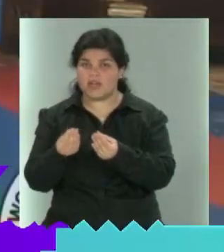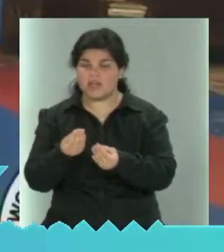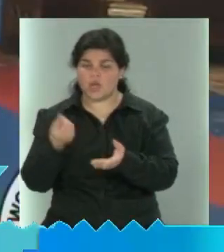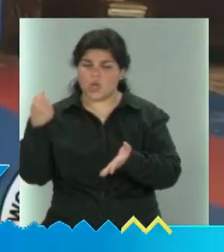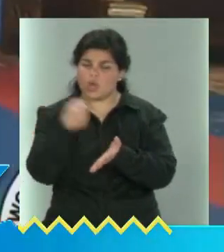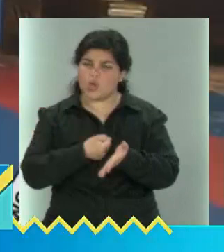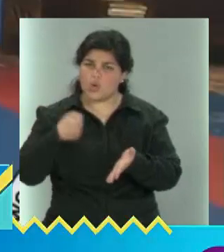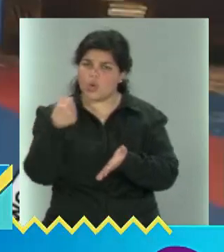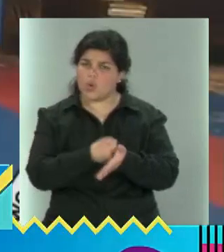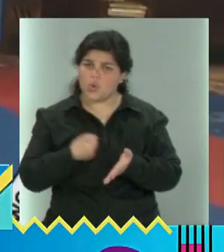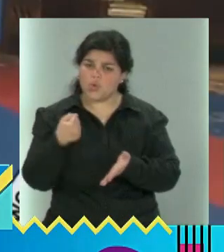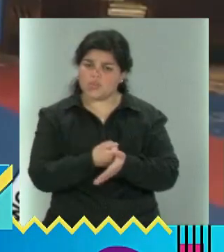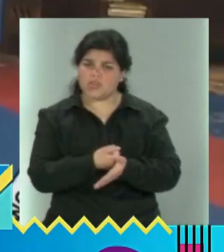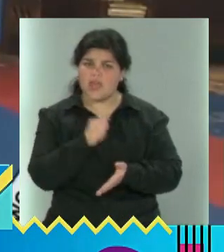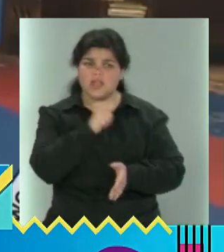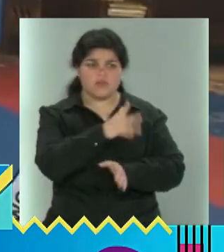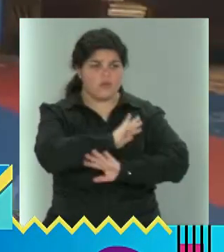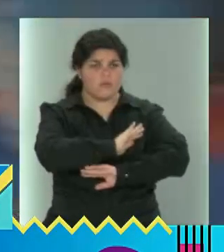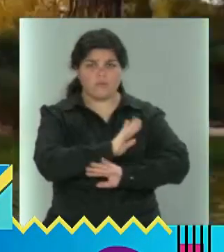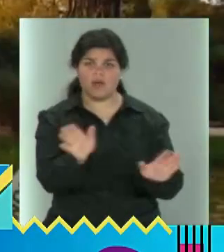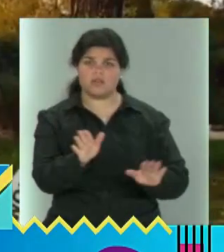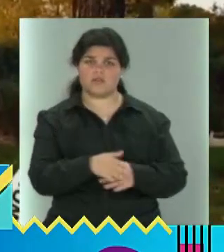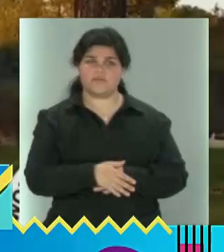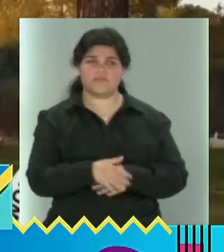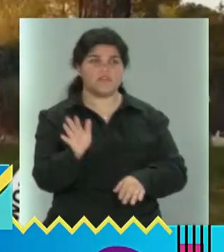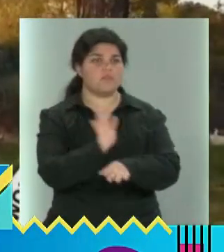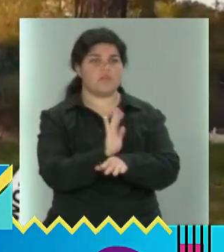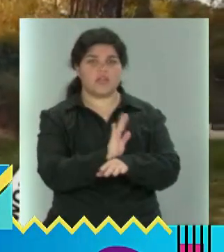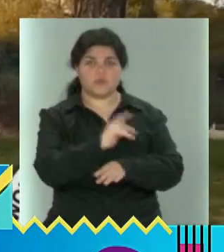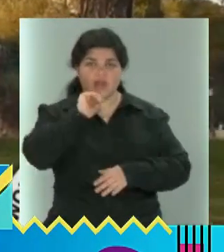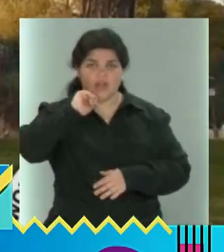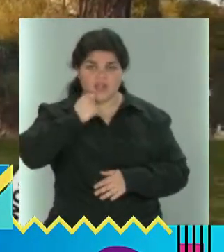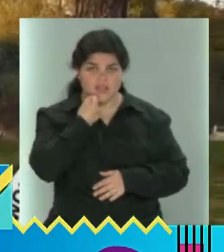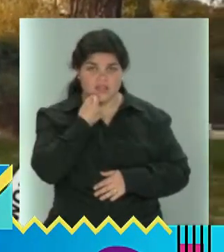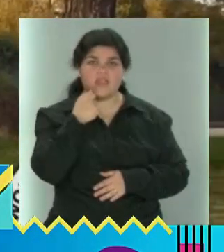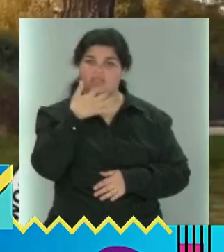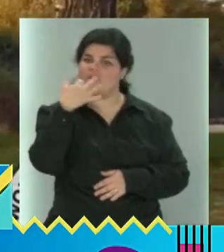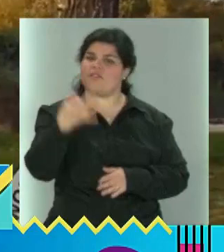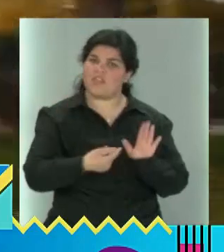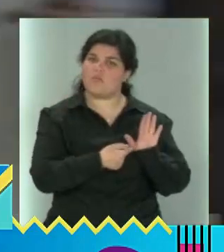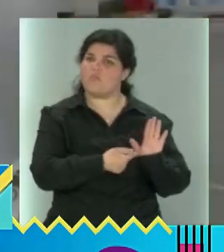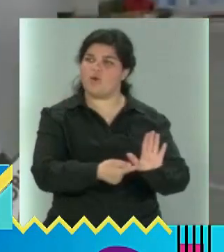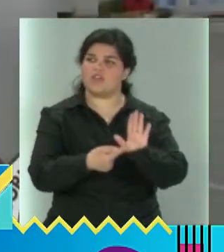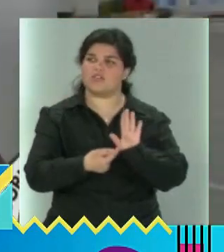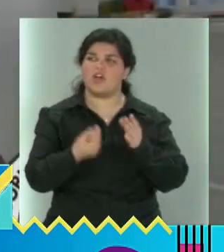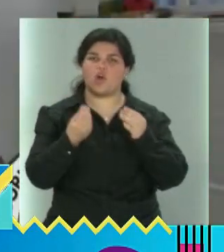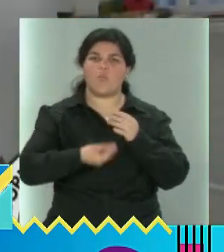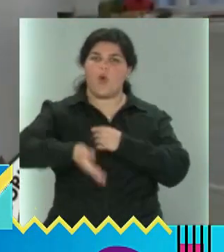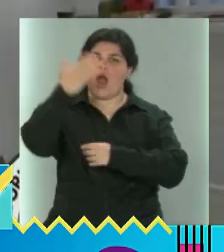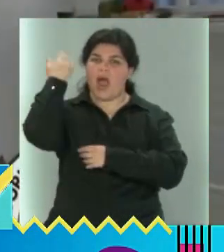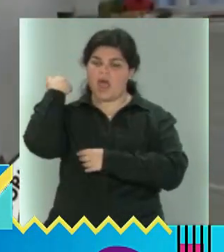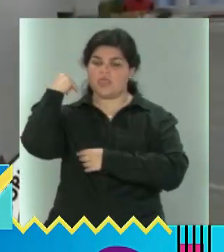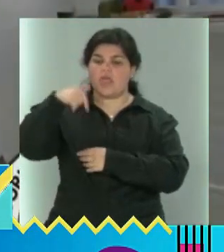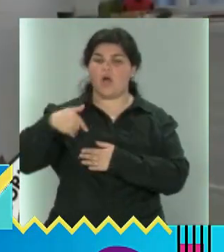combatir esa tiranía que tenían. Son películas muy, muy buenas que muestran los artes marciales, cómo eran y cómo son